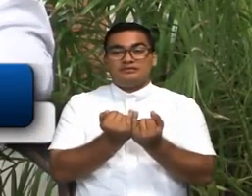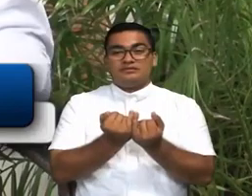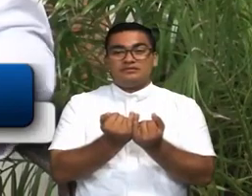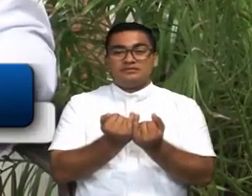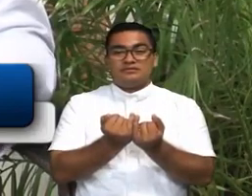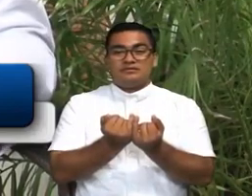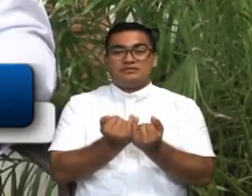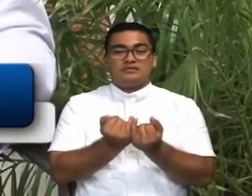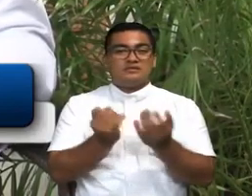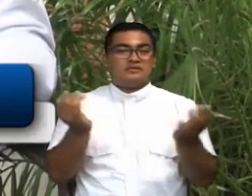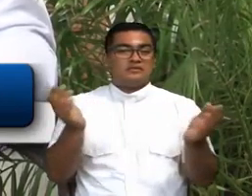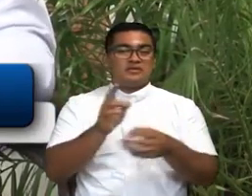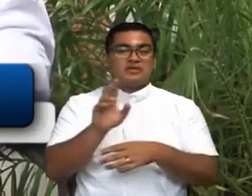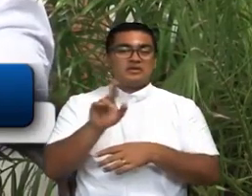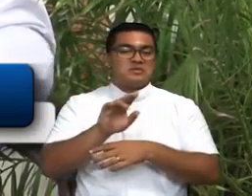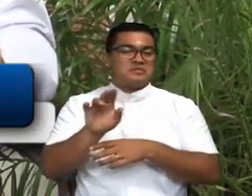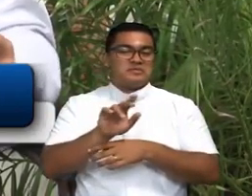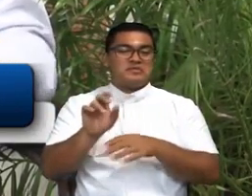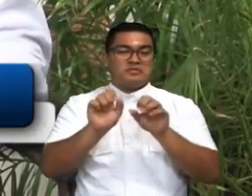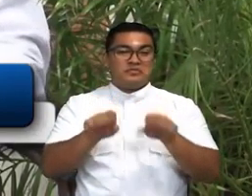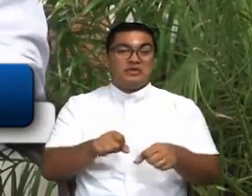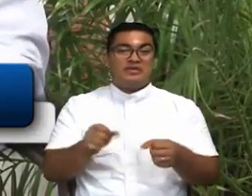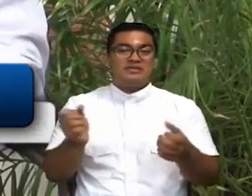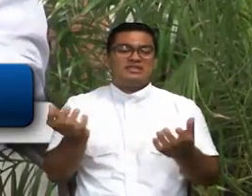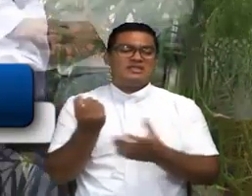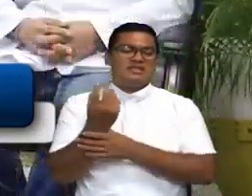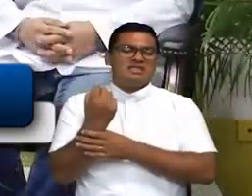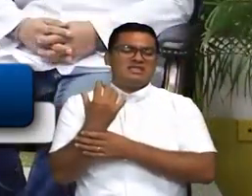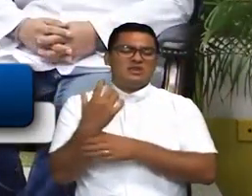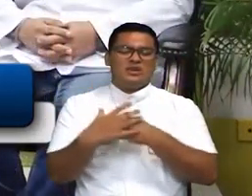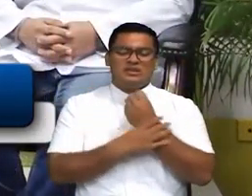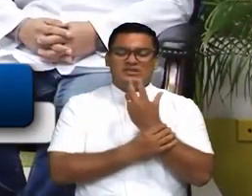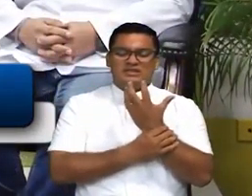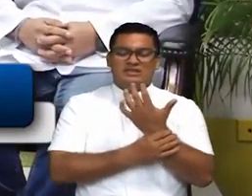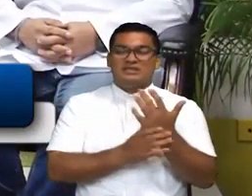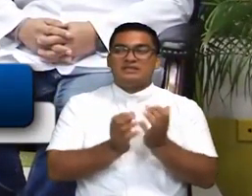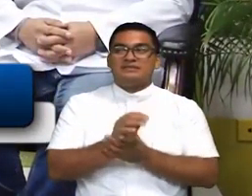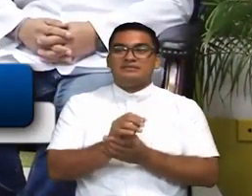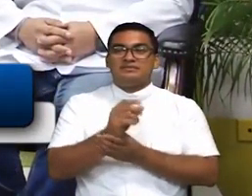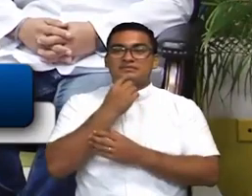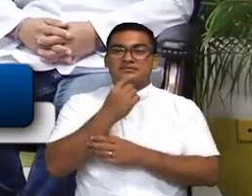la misma vasoconstricción y causa más dolor a las personas. Doctor,